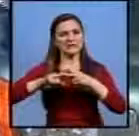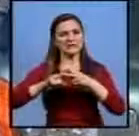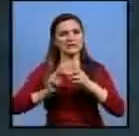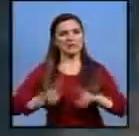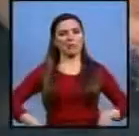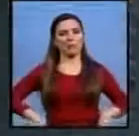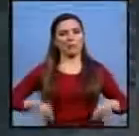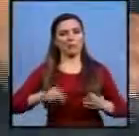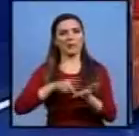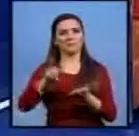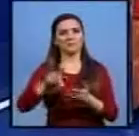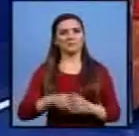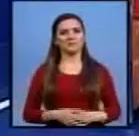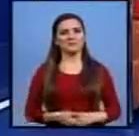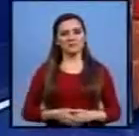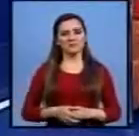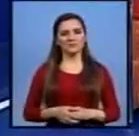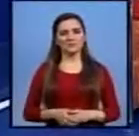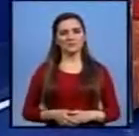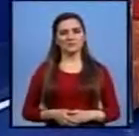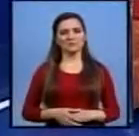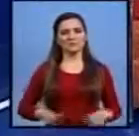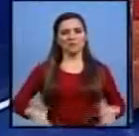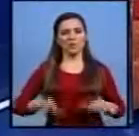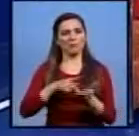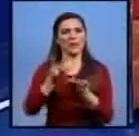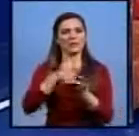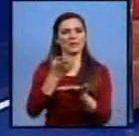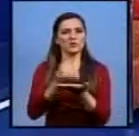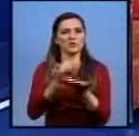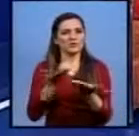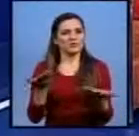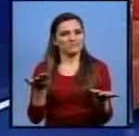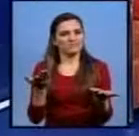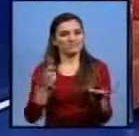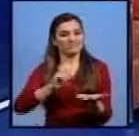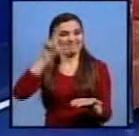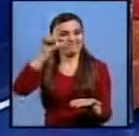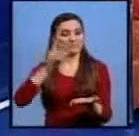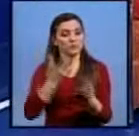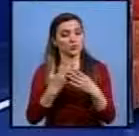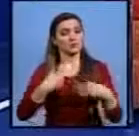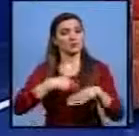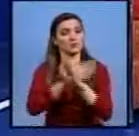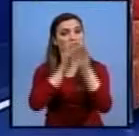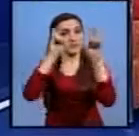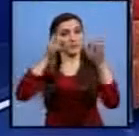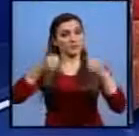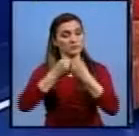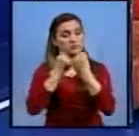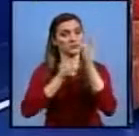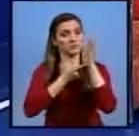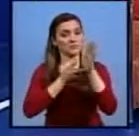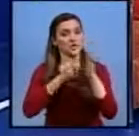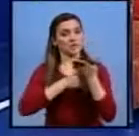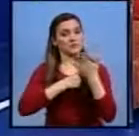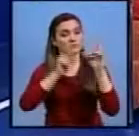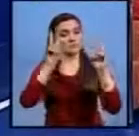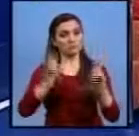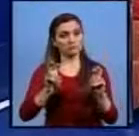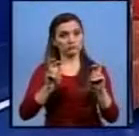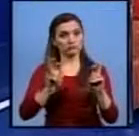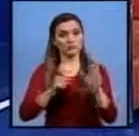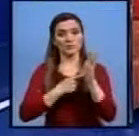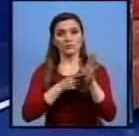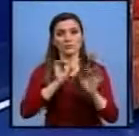Cañizares, 24 horas. Gastos económicos en el mantenimiento, pero también se puede evitar accidentes. Justo el día de ayer analizábamos este tema, que